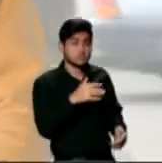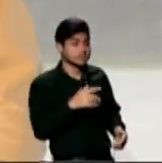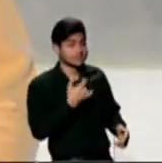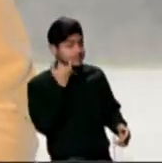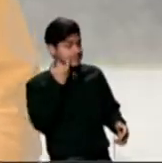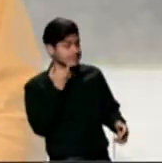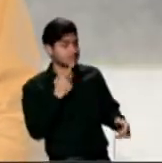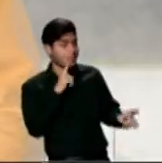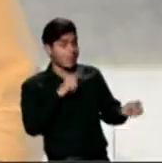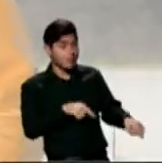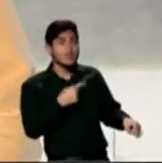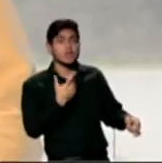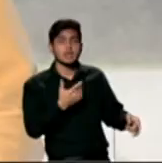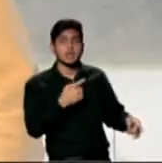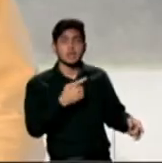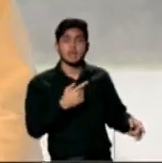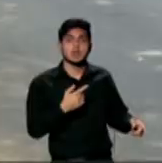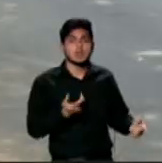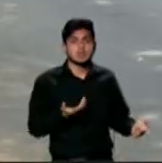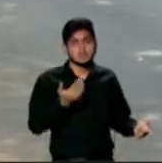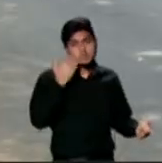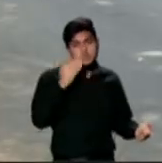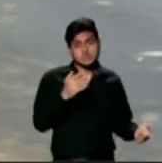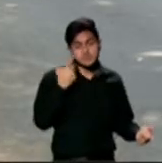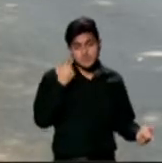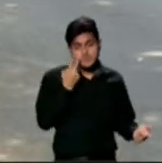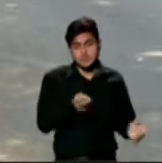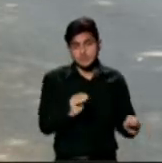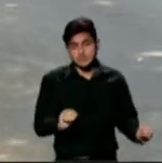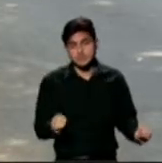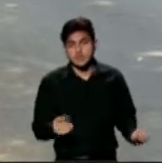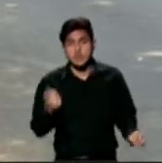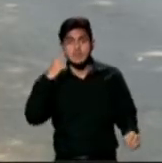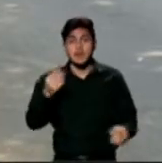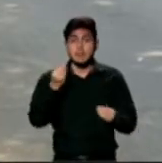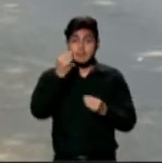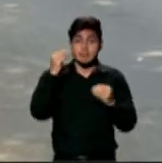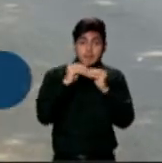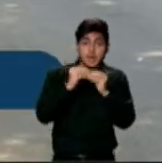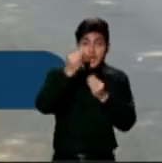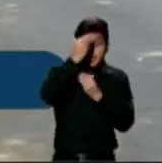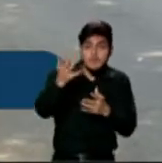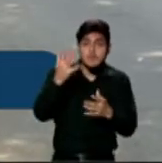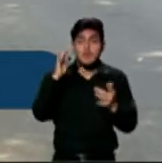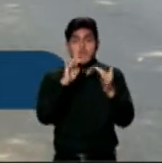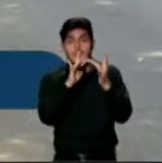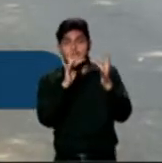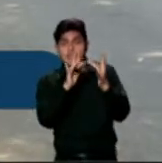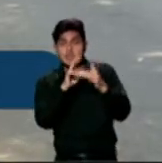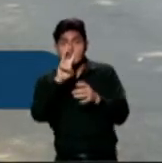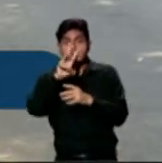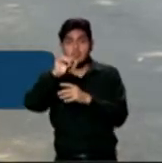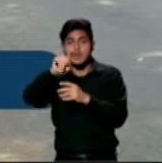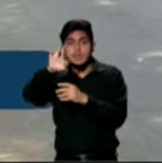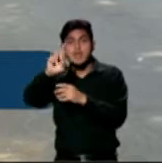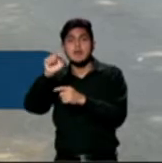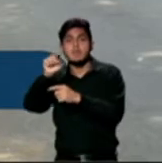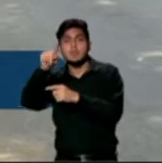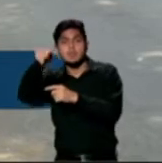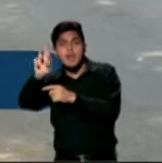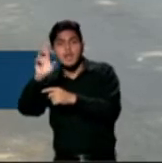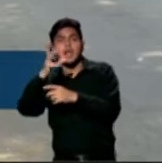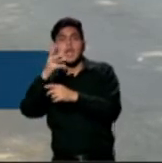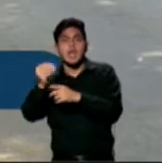sea, no puedo decir que no, pero por lo menos que yo haya visto respuesta, no. Para acceder a esta y otras informaciones puede entrar a nuestra página web